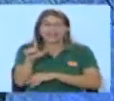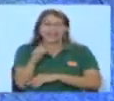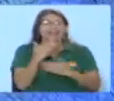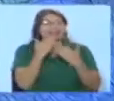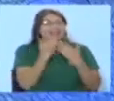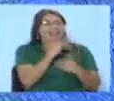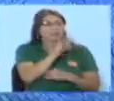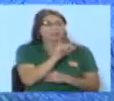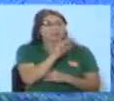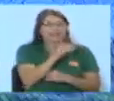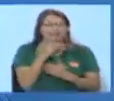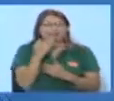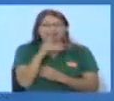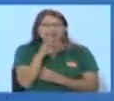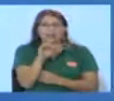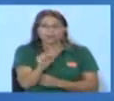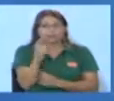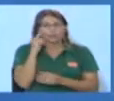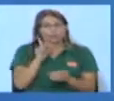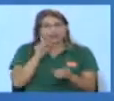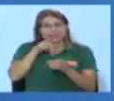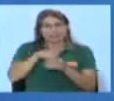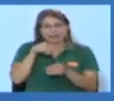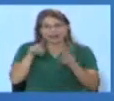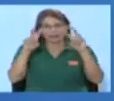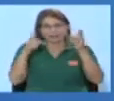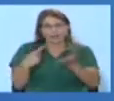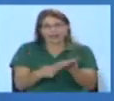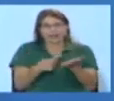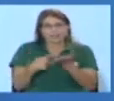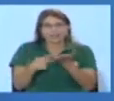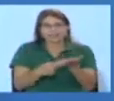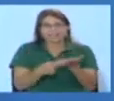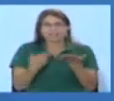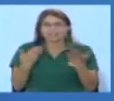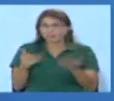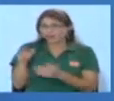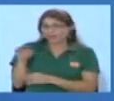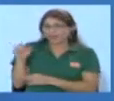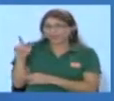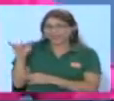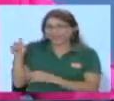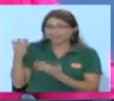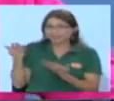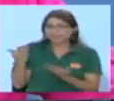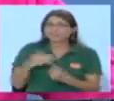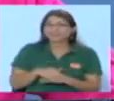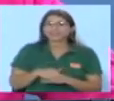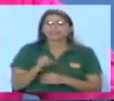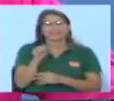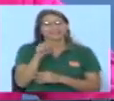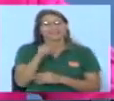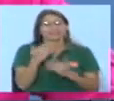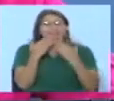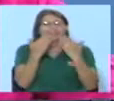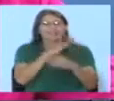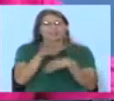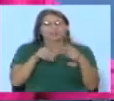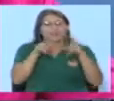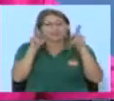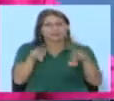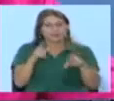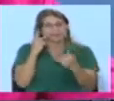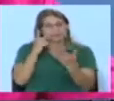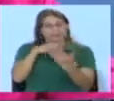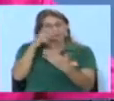Luis, por participar hoy en Sobre la Mesa. Y bueno, Natalia tiene algo que decirnos. Así es, muchas gracias a todos los que nos acompañaron